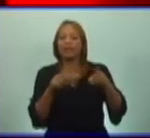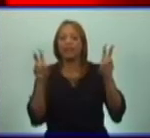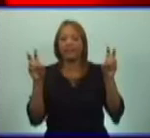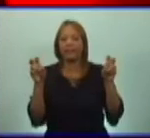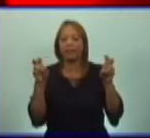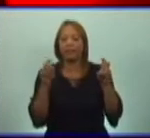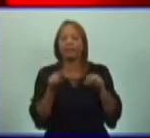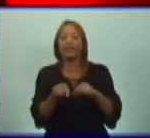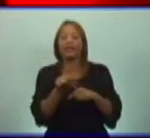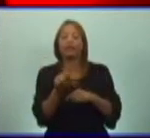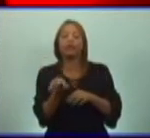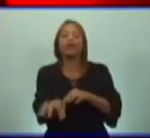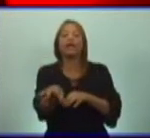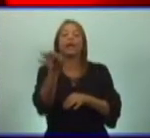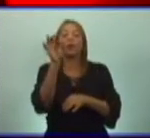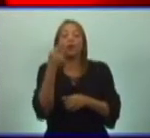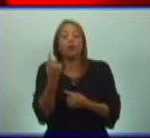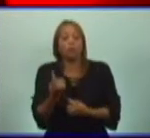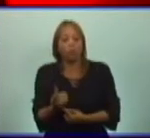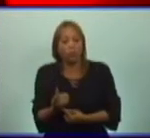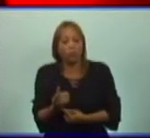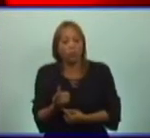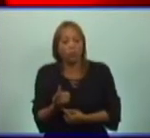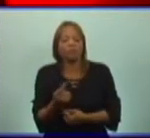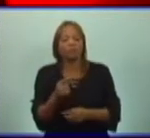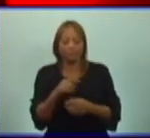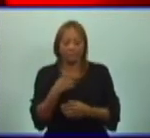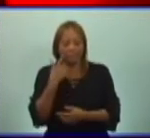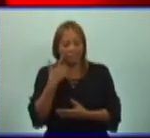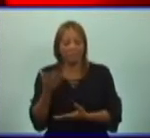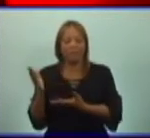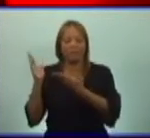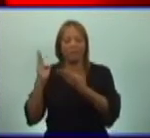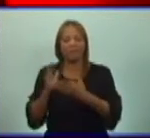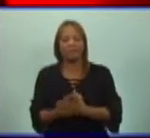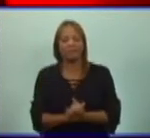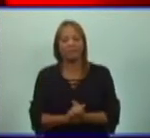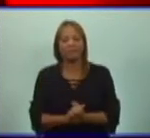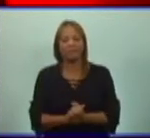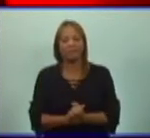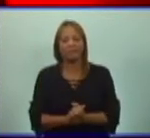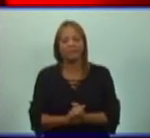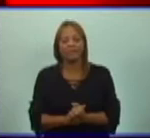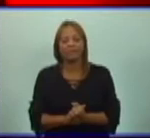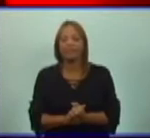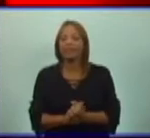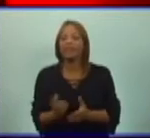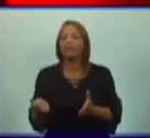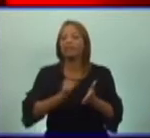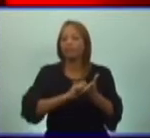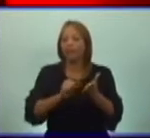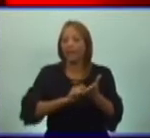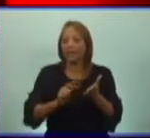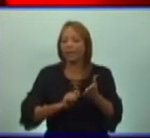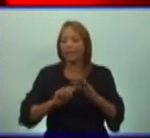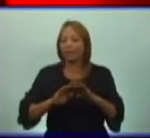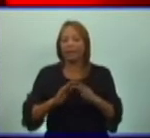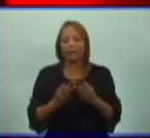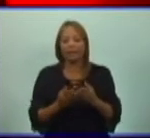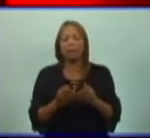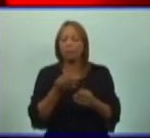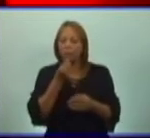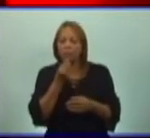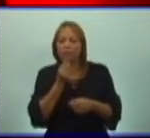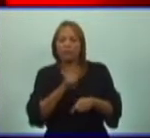a ver por cuál se van a motivar. Vamos a presentarlo y los van a anotar porque tendrán